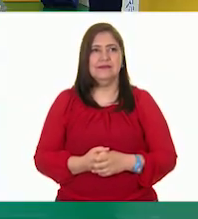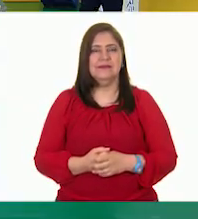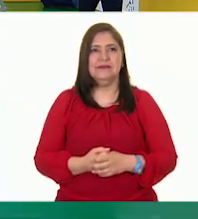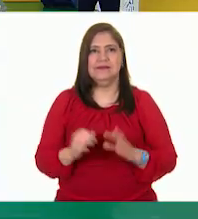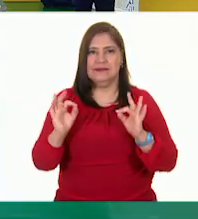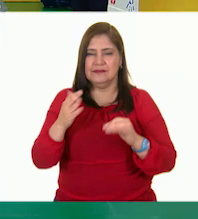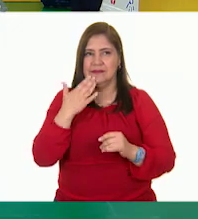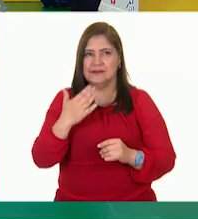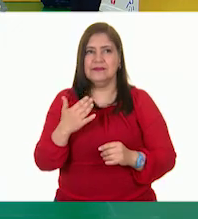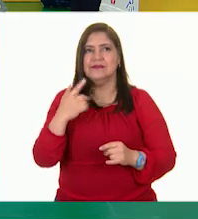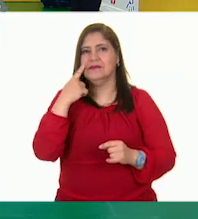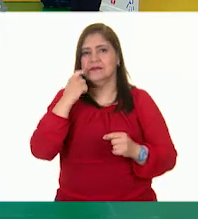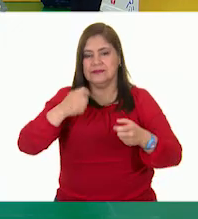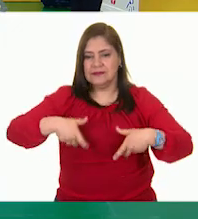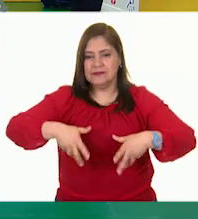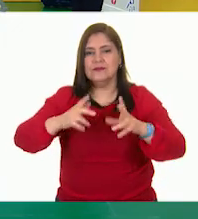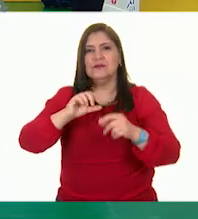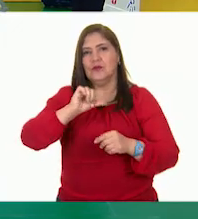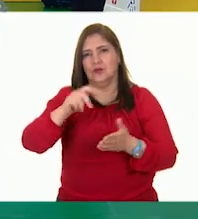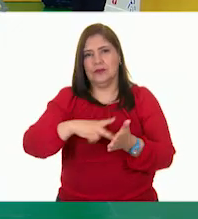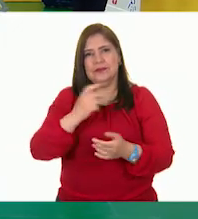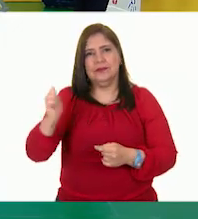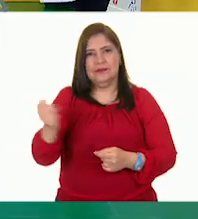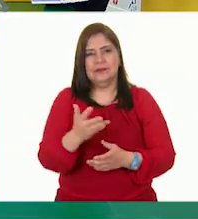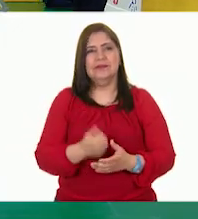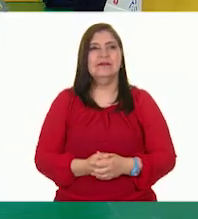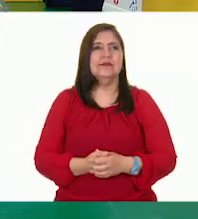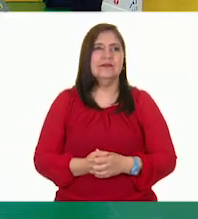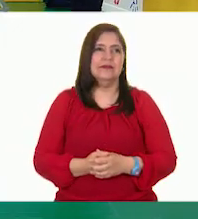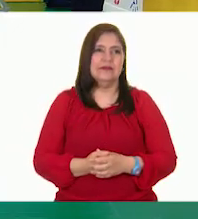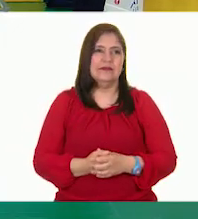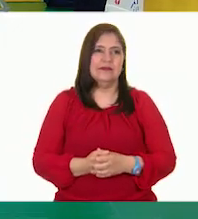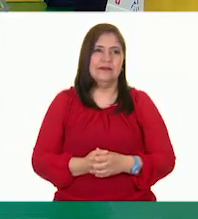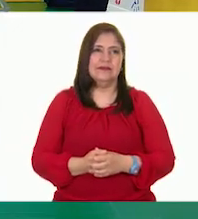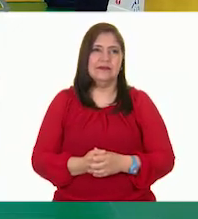Excelente. Vamos a lanzar una última vez.